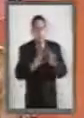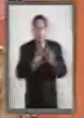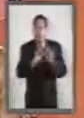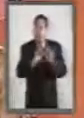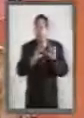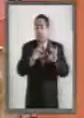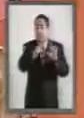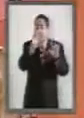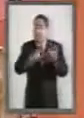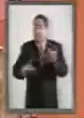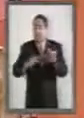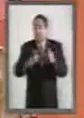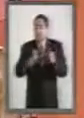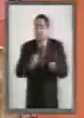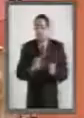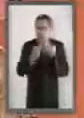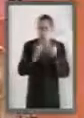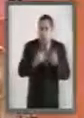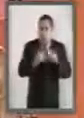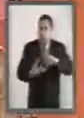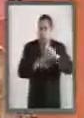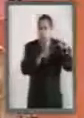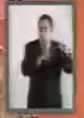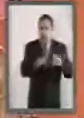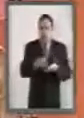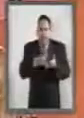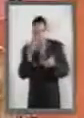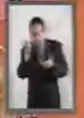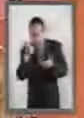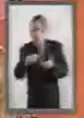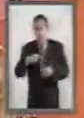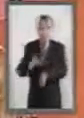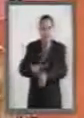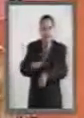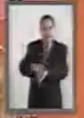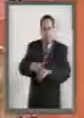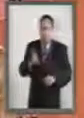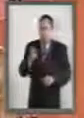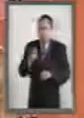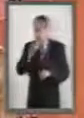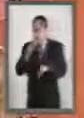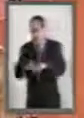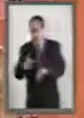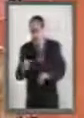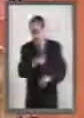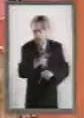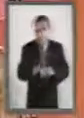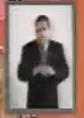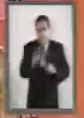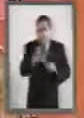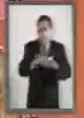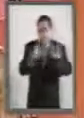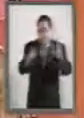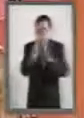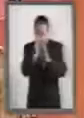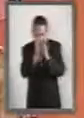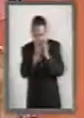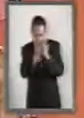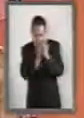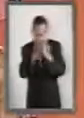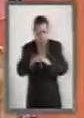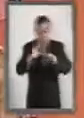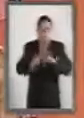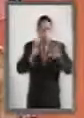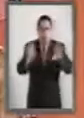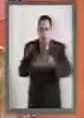debe contener una sólida fundamentación y motivación, definir con claridad los objetivos estratégicos que se persiguen con el despliegue